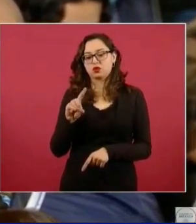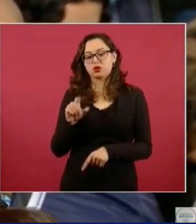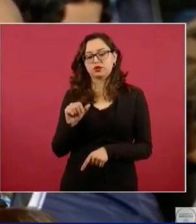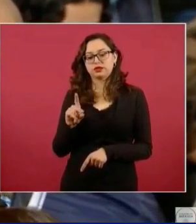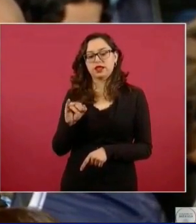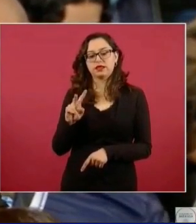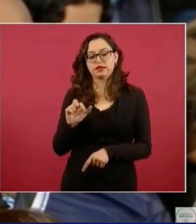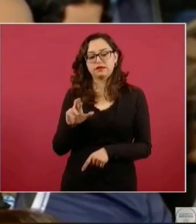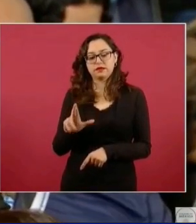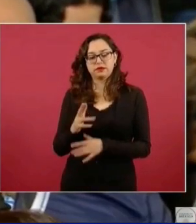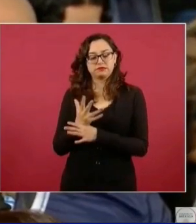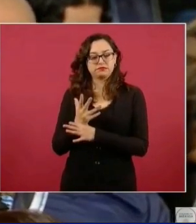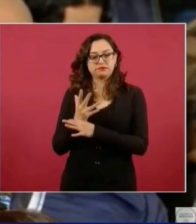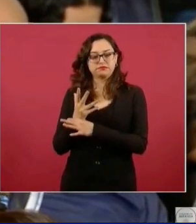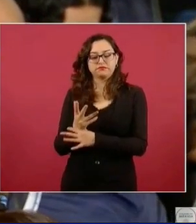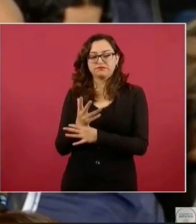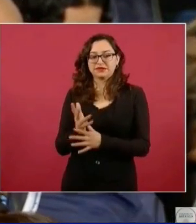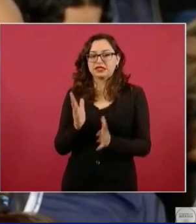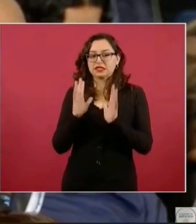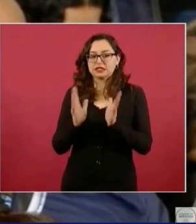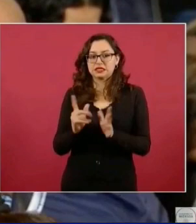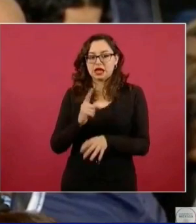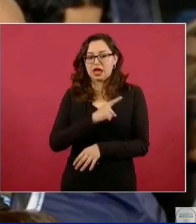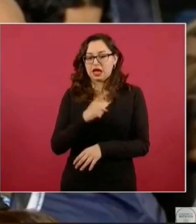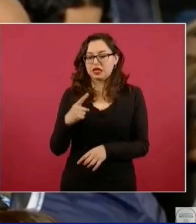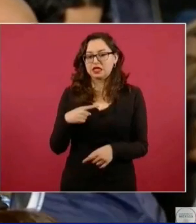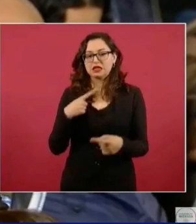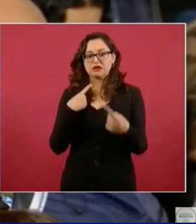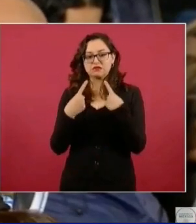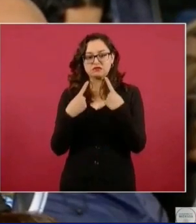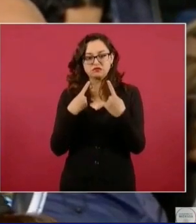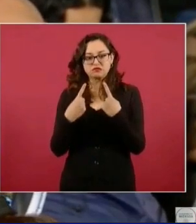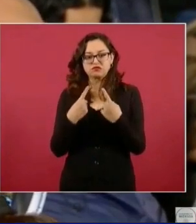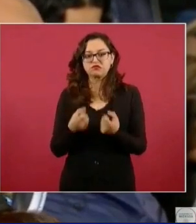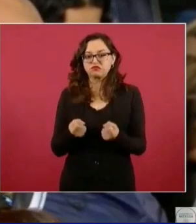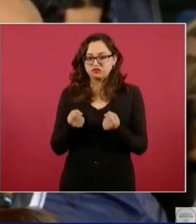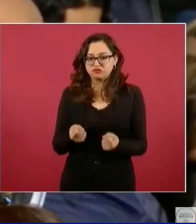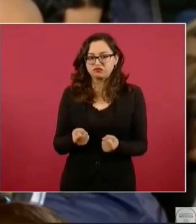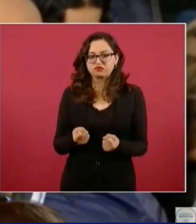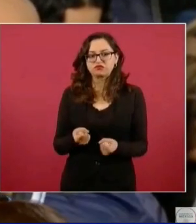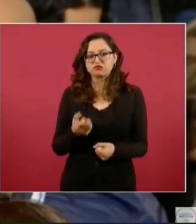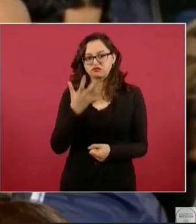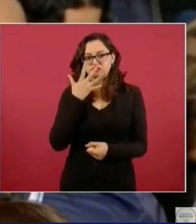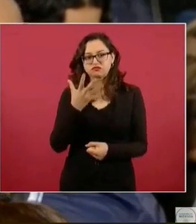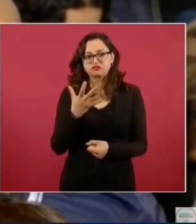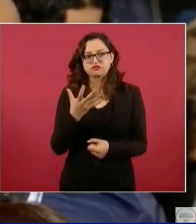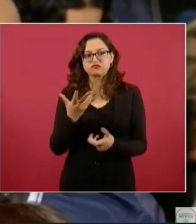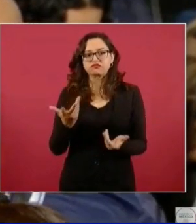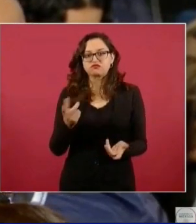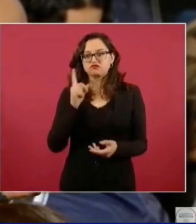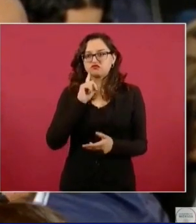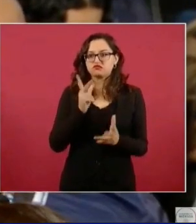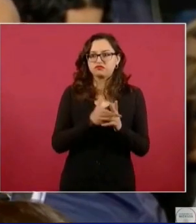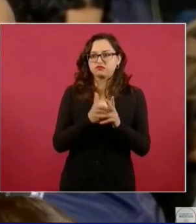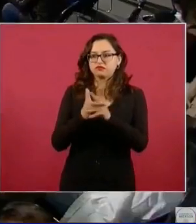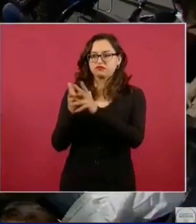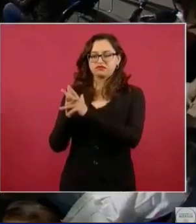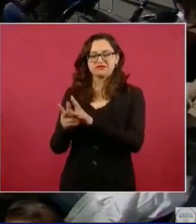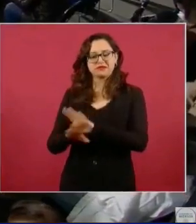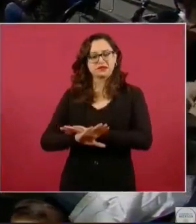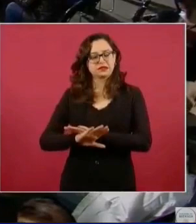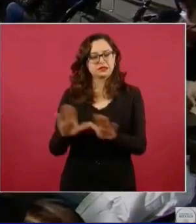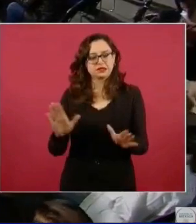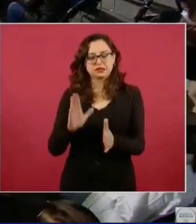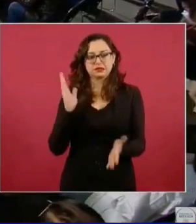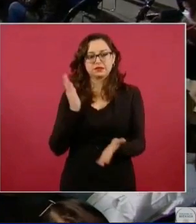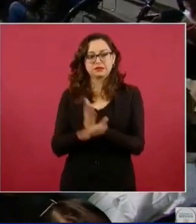la discusión, que se dejen los egos, las grillas y fobias para poder evitar los feminicidios. Sin embargo, la